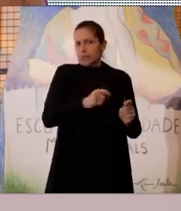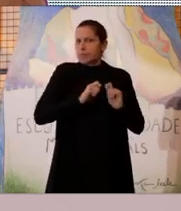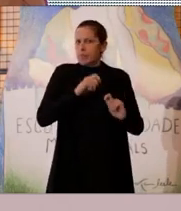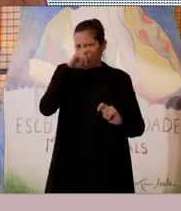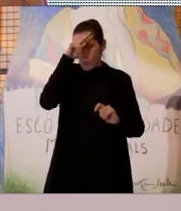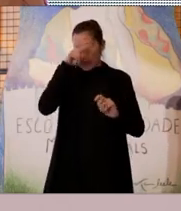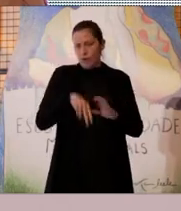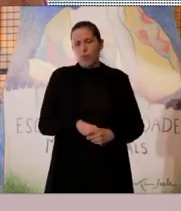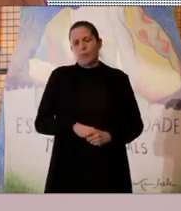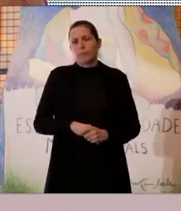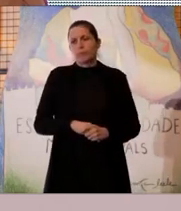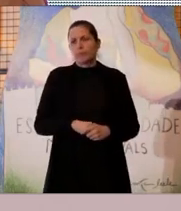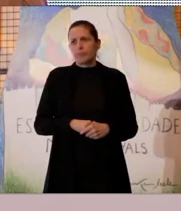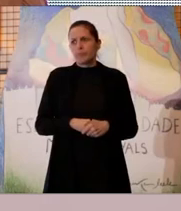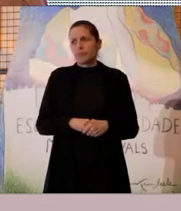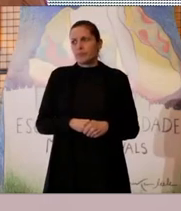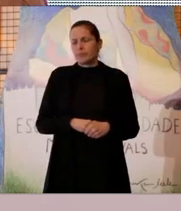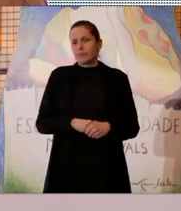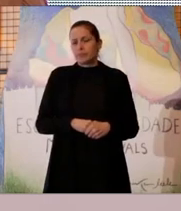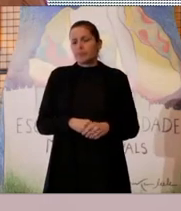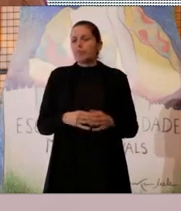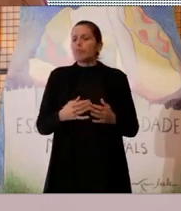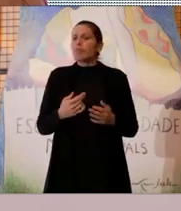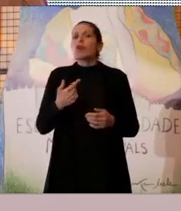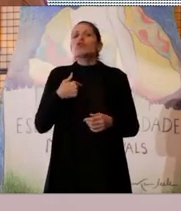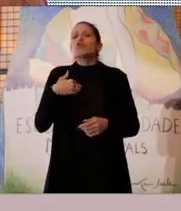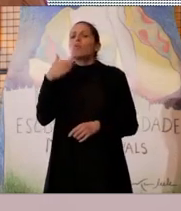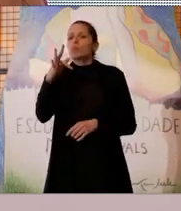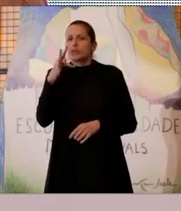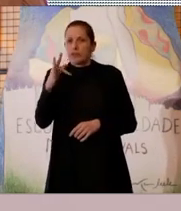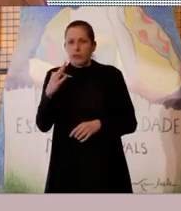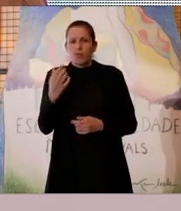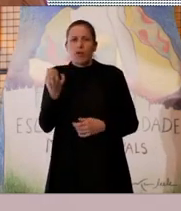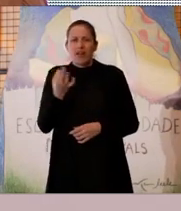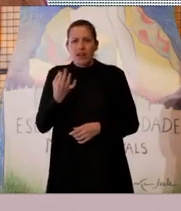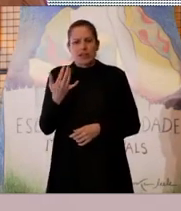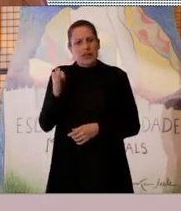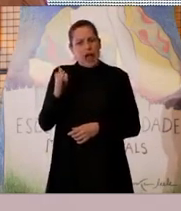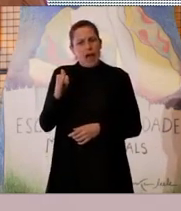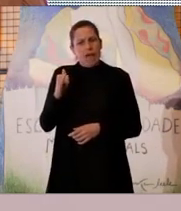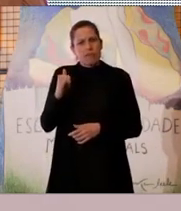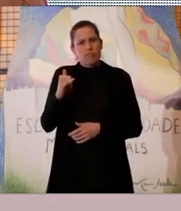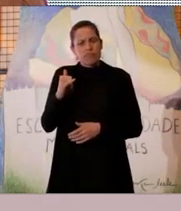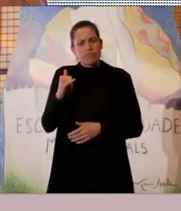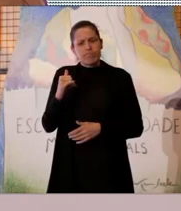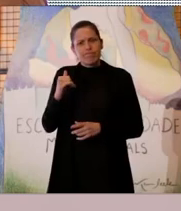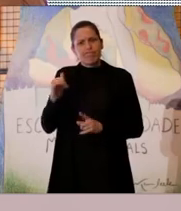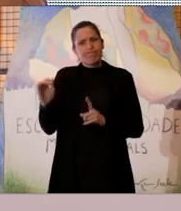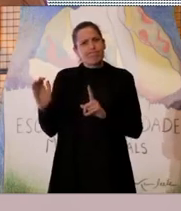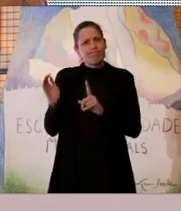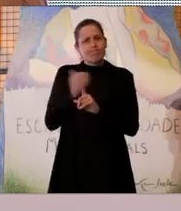bueno en que hay cosas que se han conseguido no y yo creo que que yo sí Confío